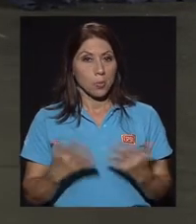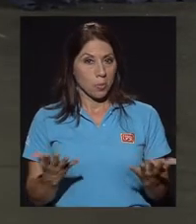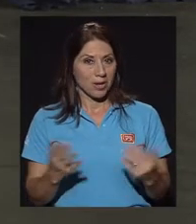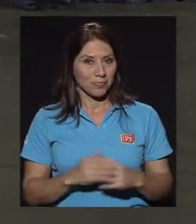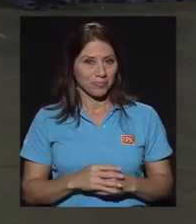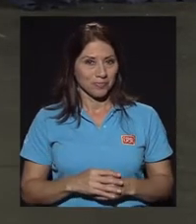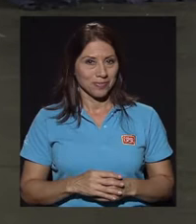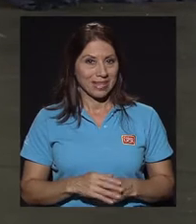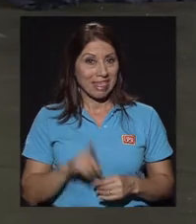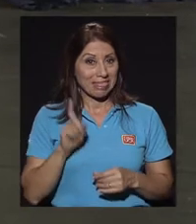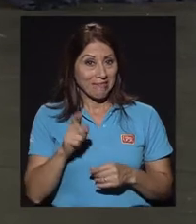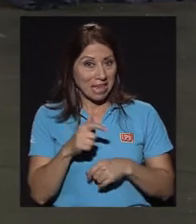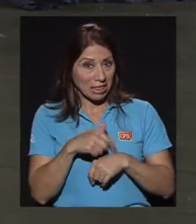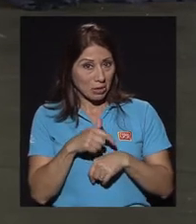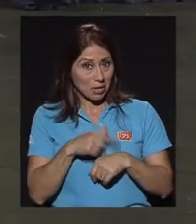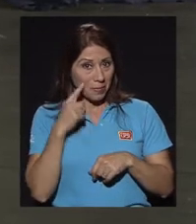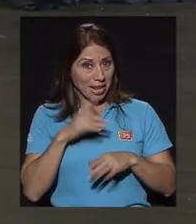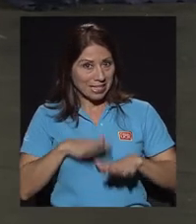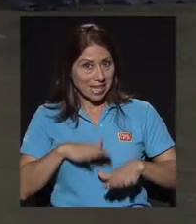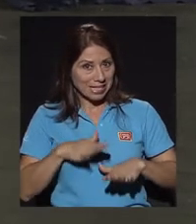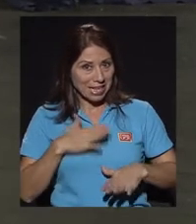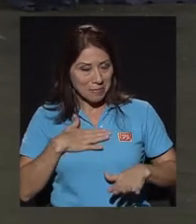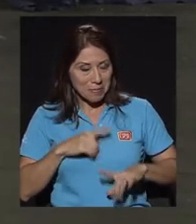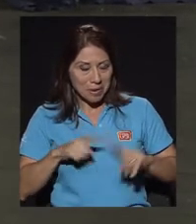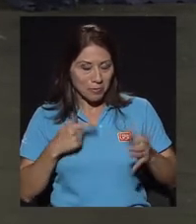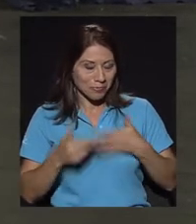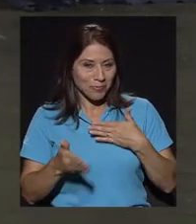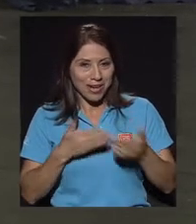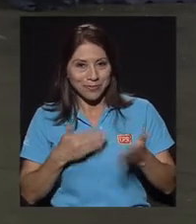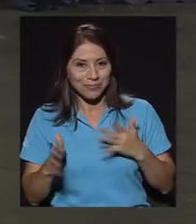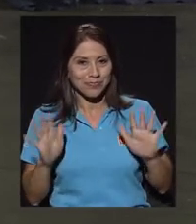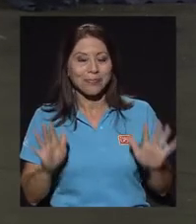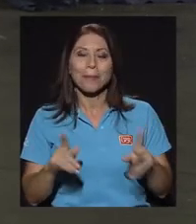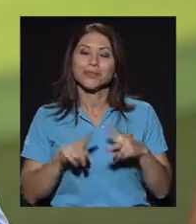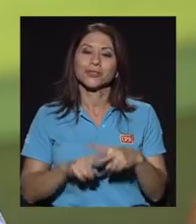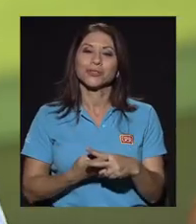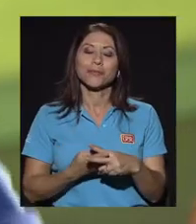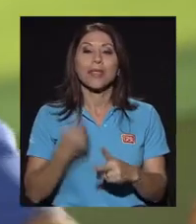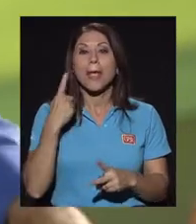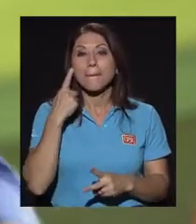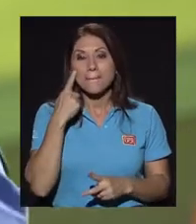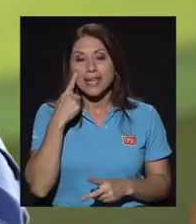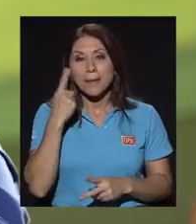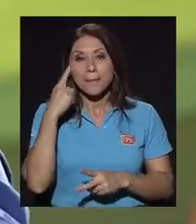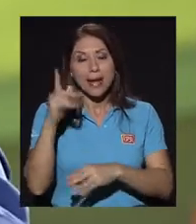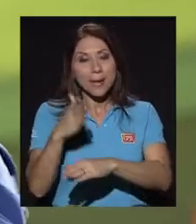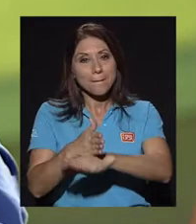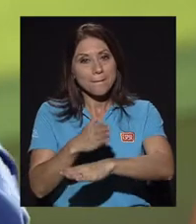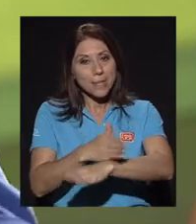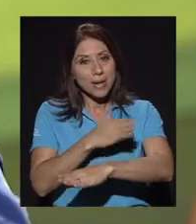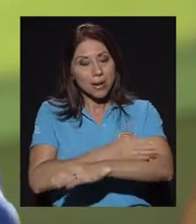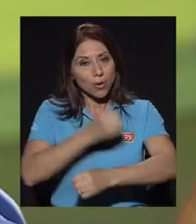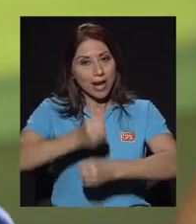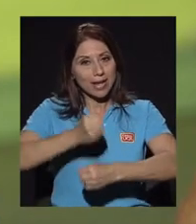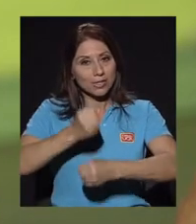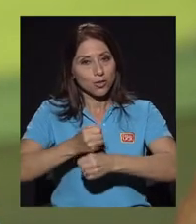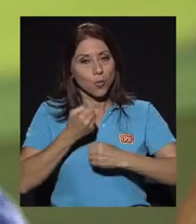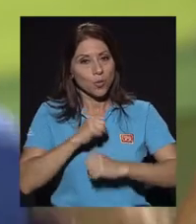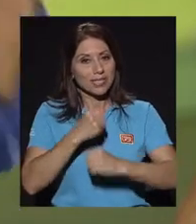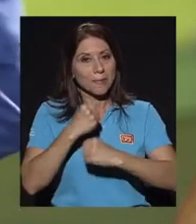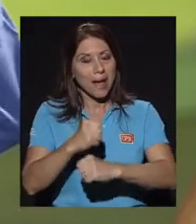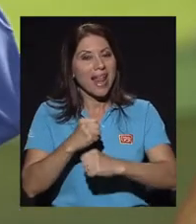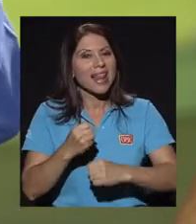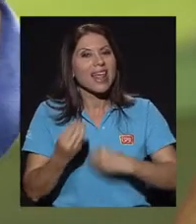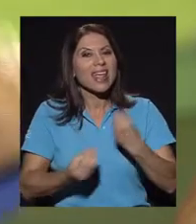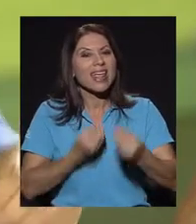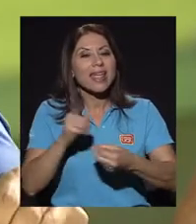Bueno, deberían darse un lapsito para descansar de mí, pero bueno, vamos. Miren, para mejorar la gestión municipal, precisamente